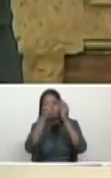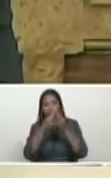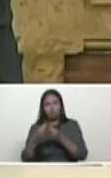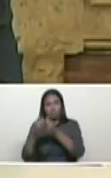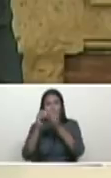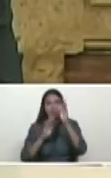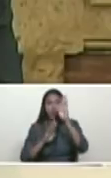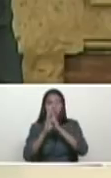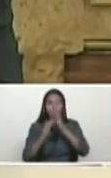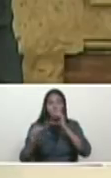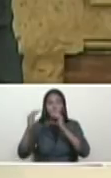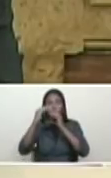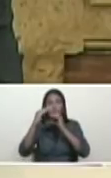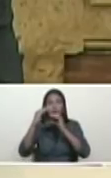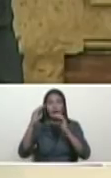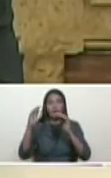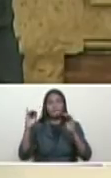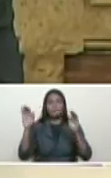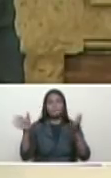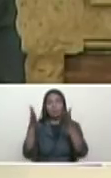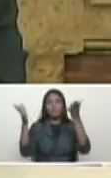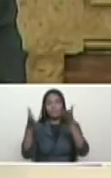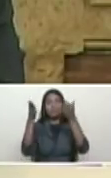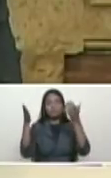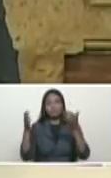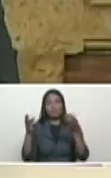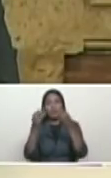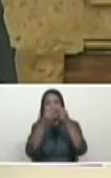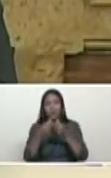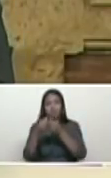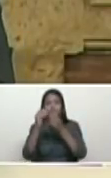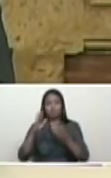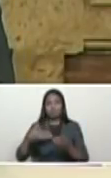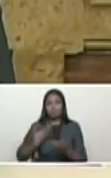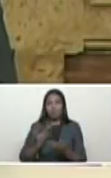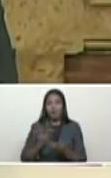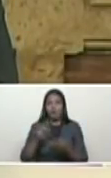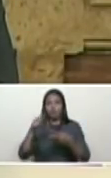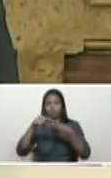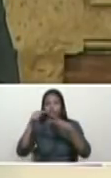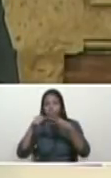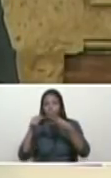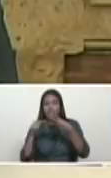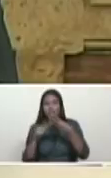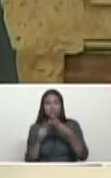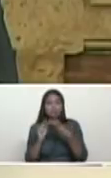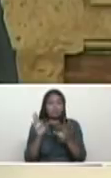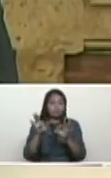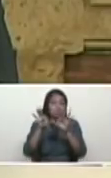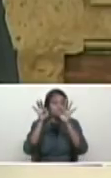logro de la máxima prosperidad económica posible son tres elementos clave